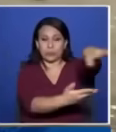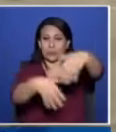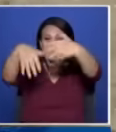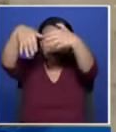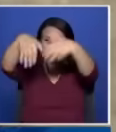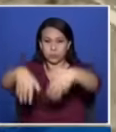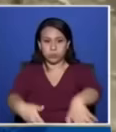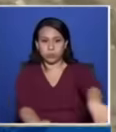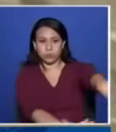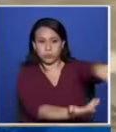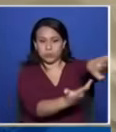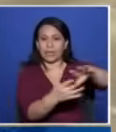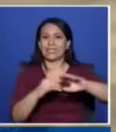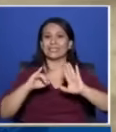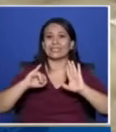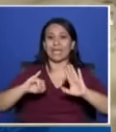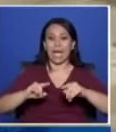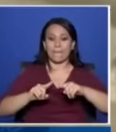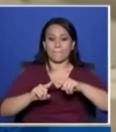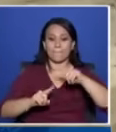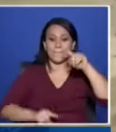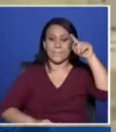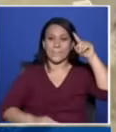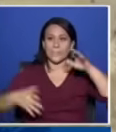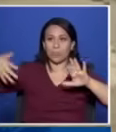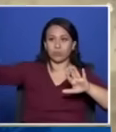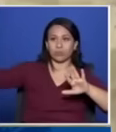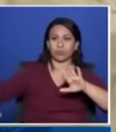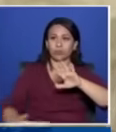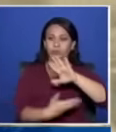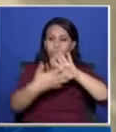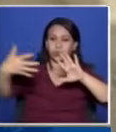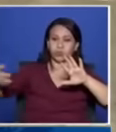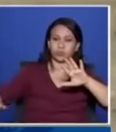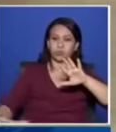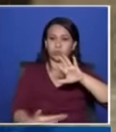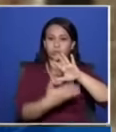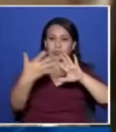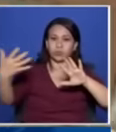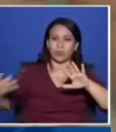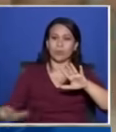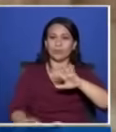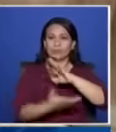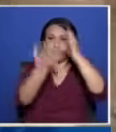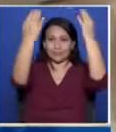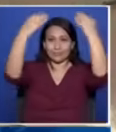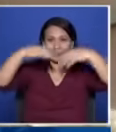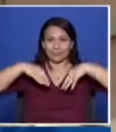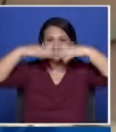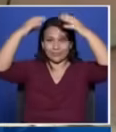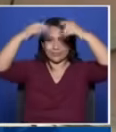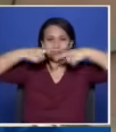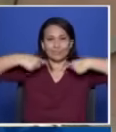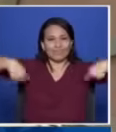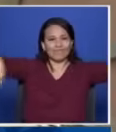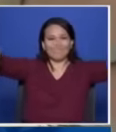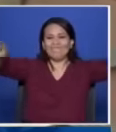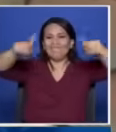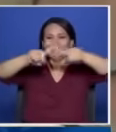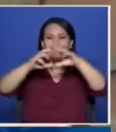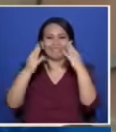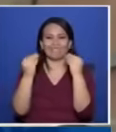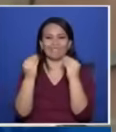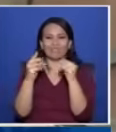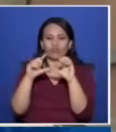de una cisterna grande para que pueda captar y manejar, en este caso, las lluvias en esta zona donde tenemos una